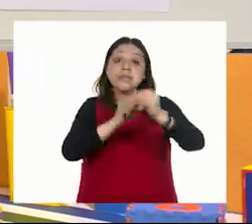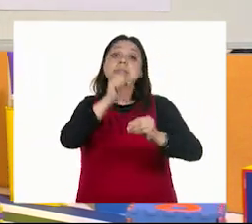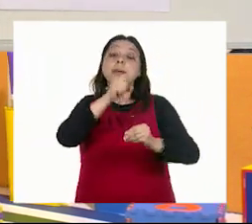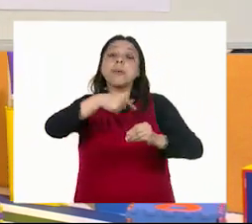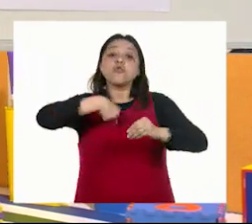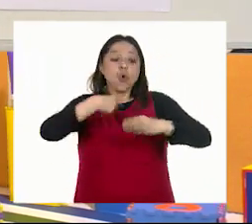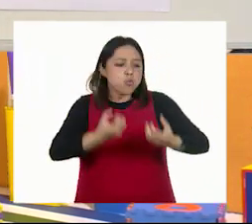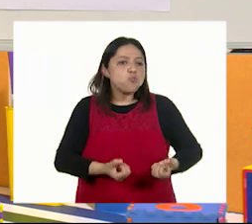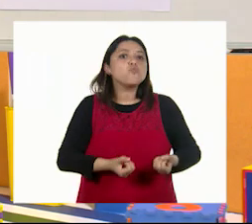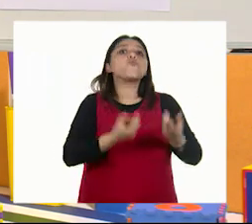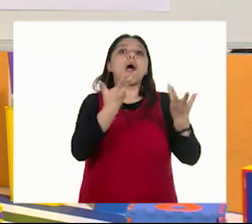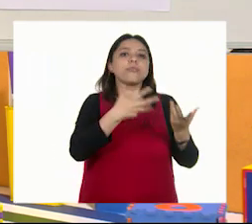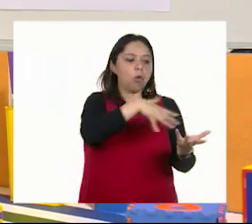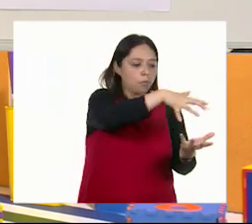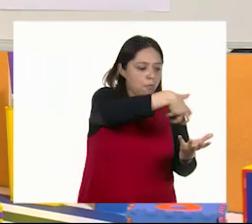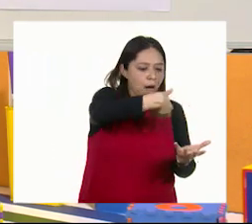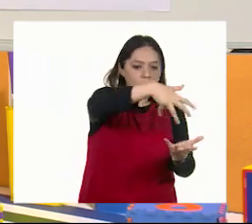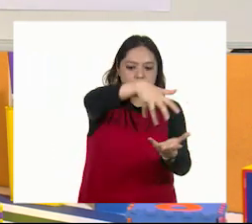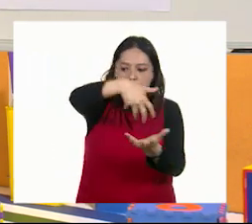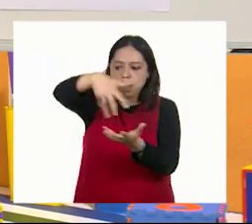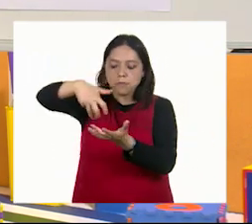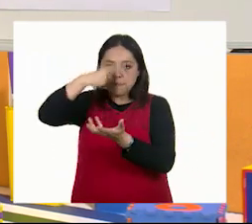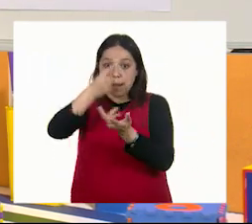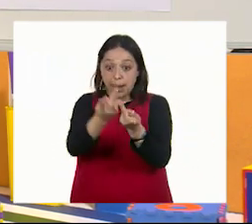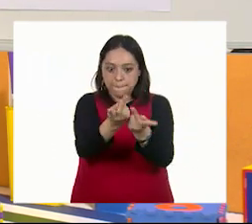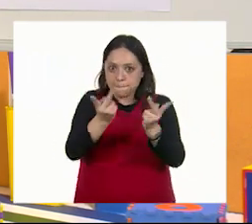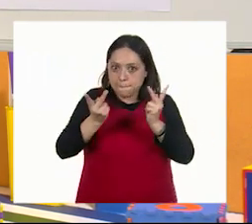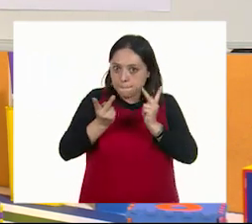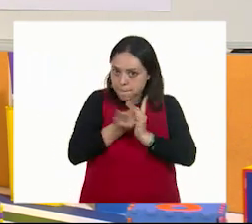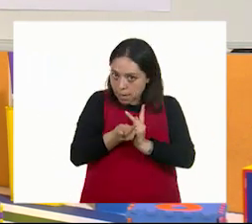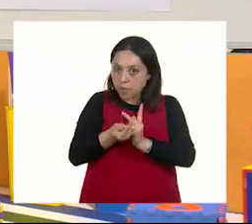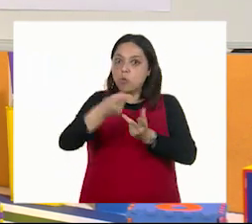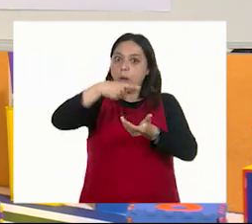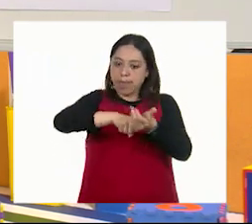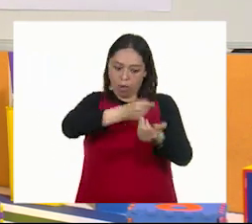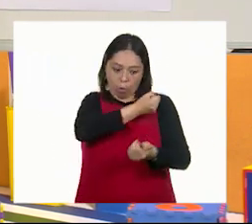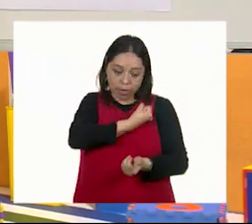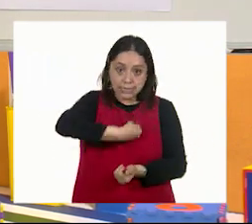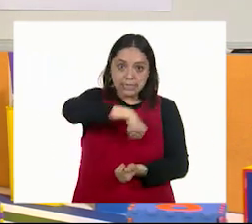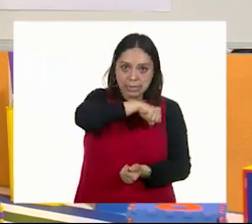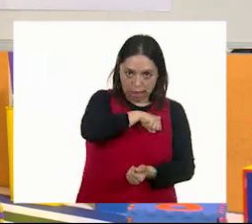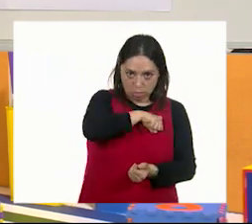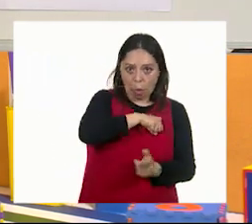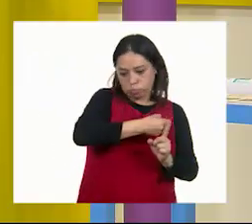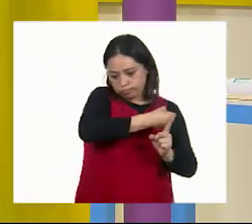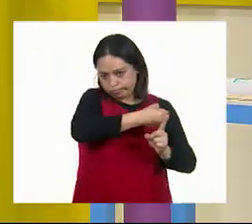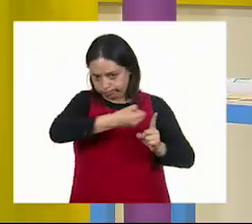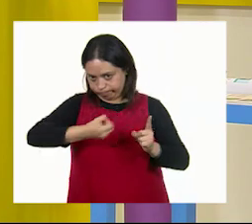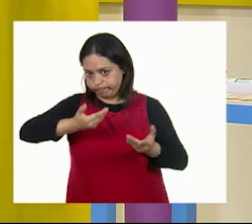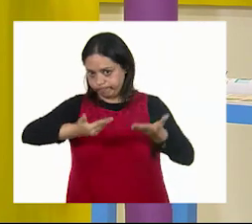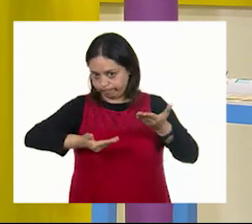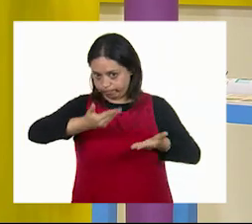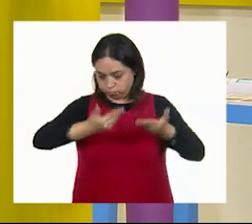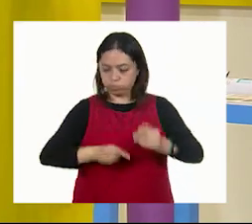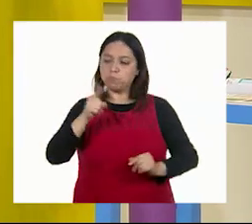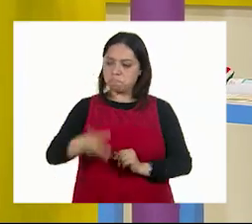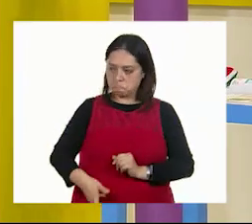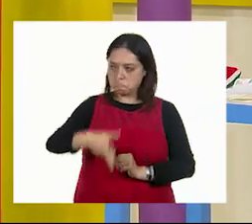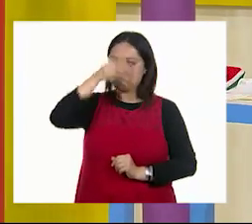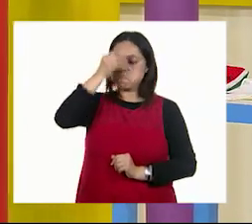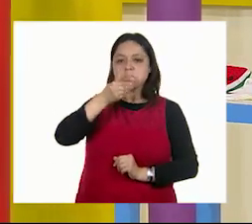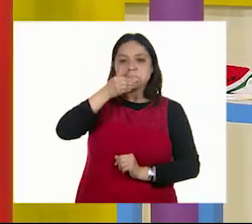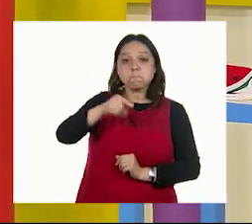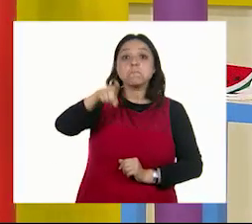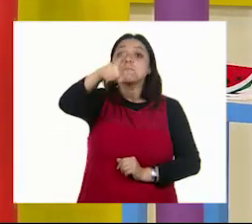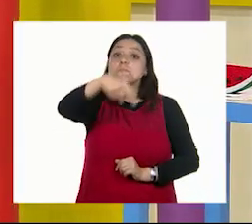que tengo que comer para que realmente mi plato del bien comer sea saludable y balanceado. Qué bueno, Ale, qué bueno que lo hayas aprendido y los